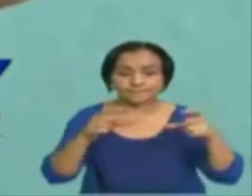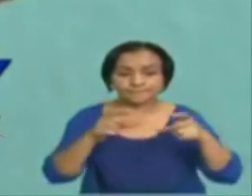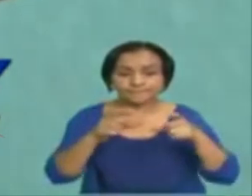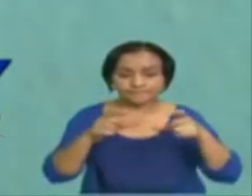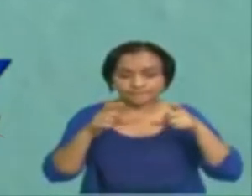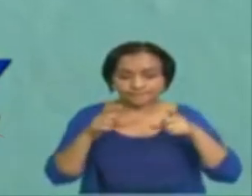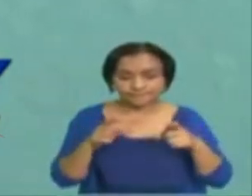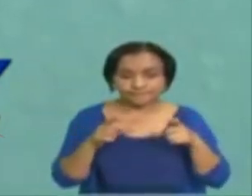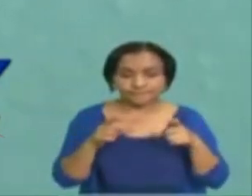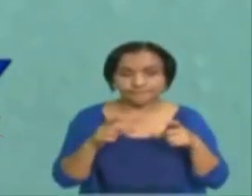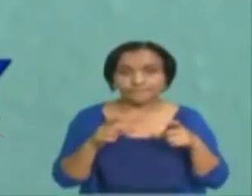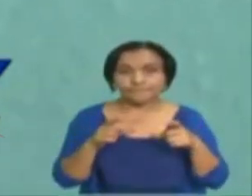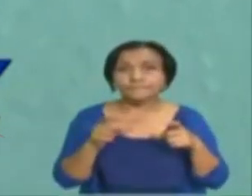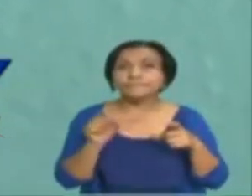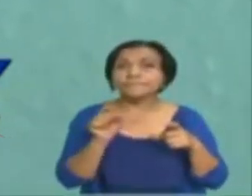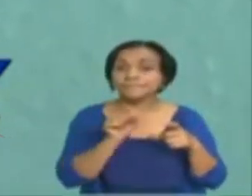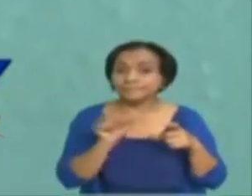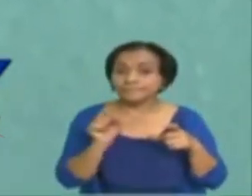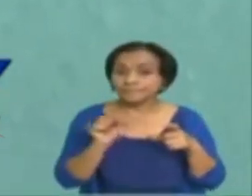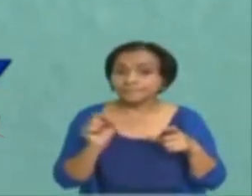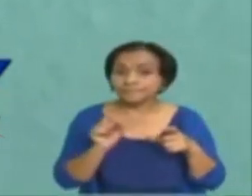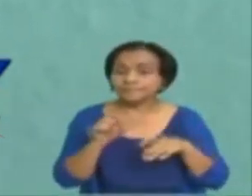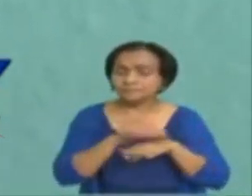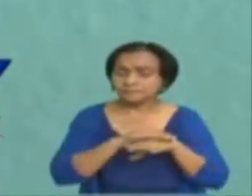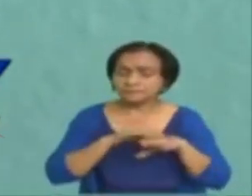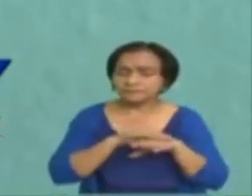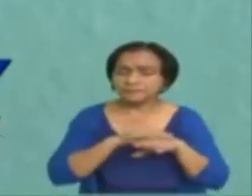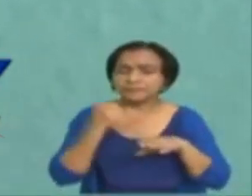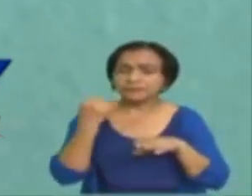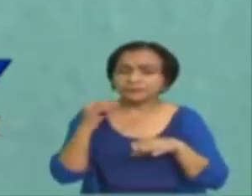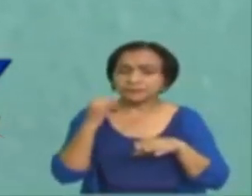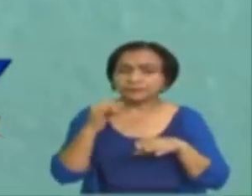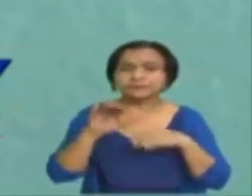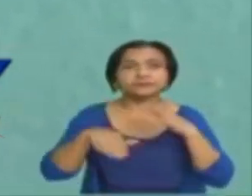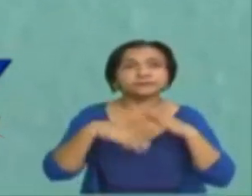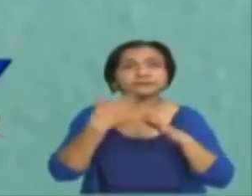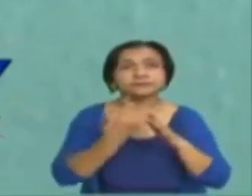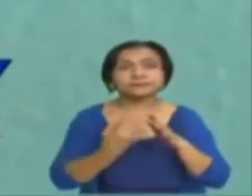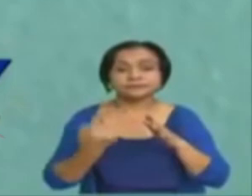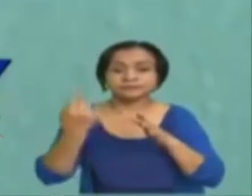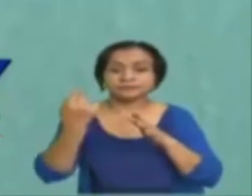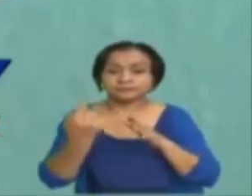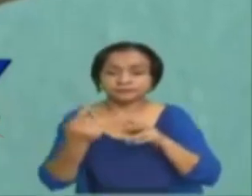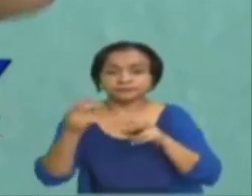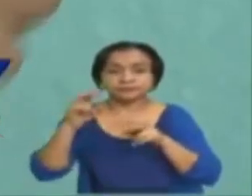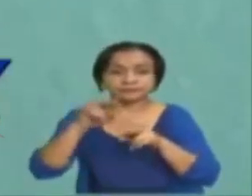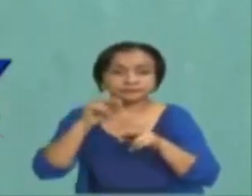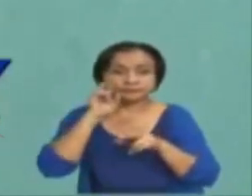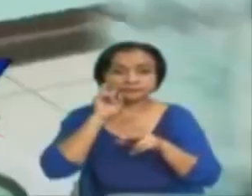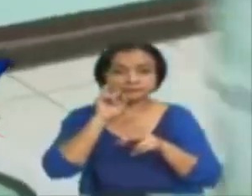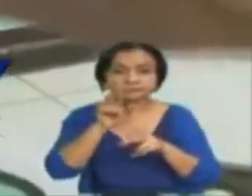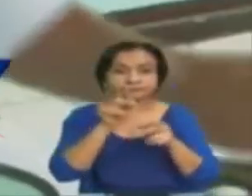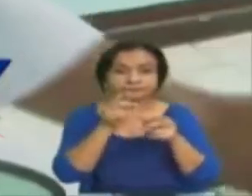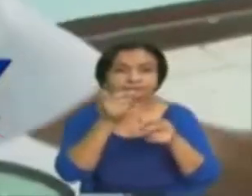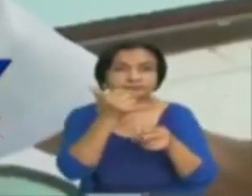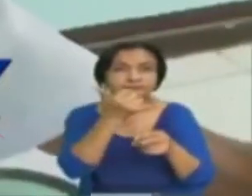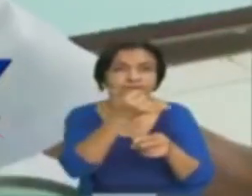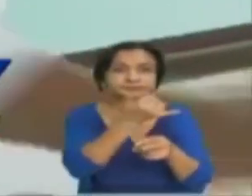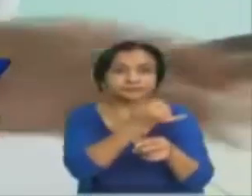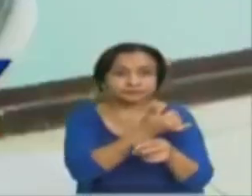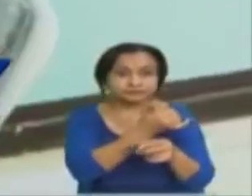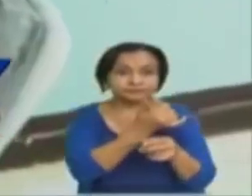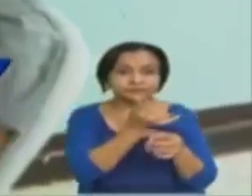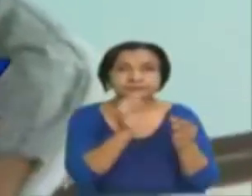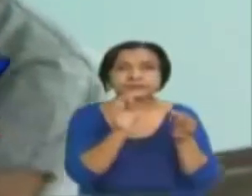influenza continúa. Informaba que hasta el momento se han aplicado casi 20.000 vacunas. Y avanzamos en la campaña contra